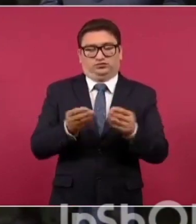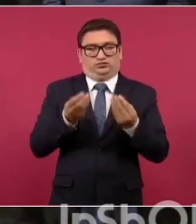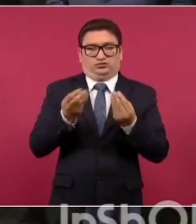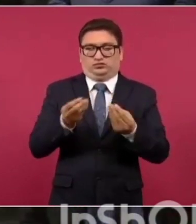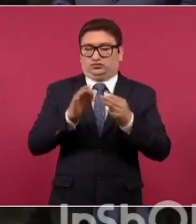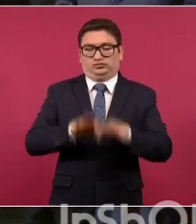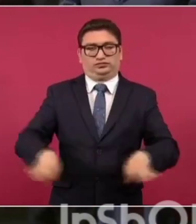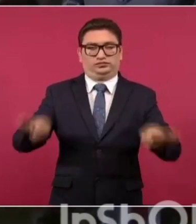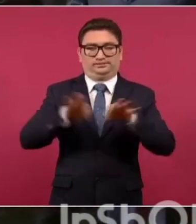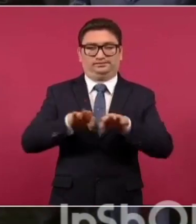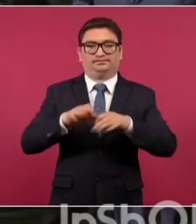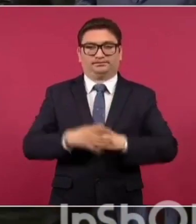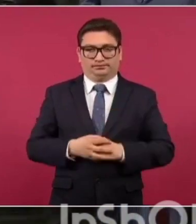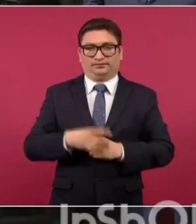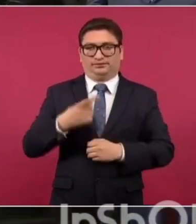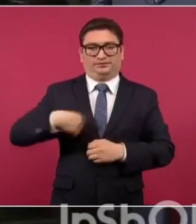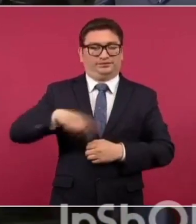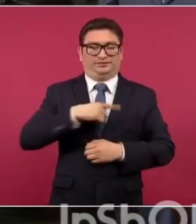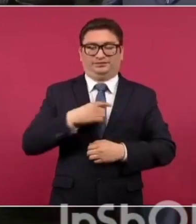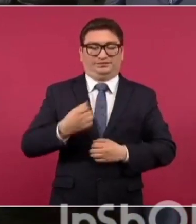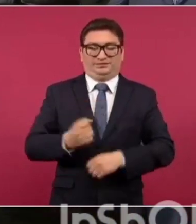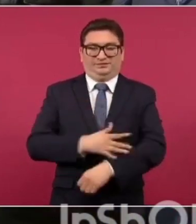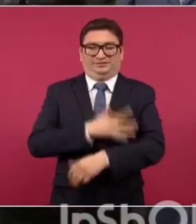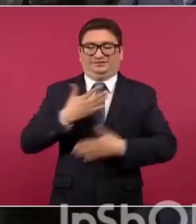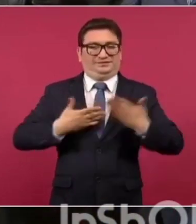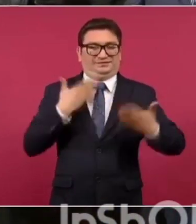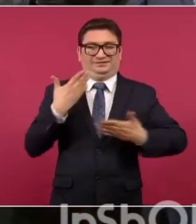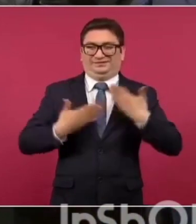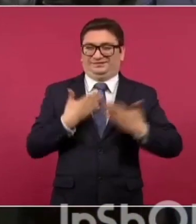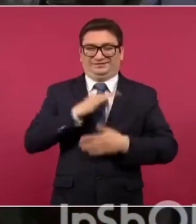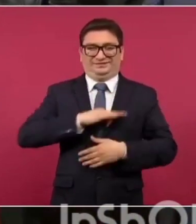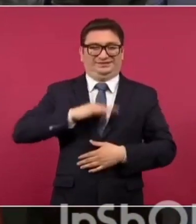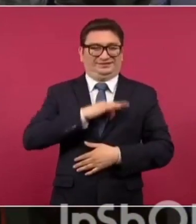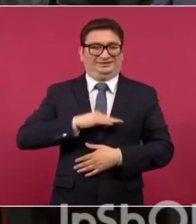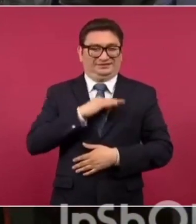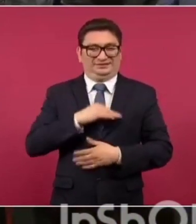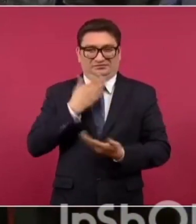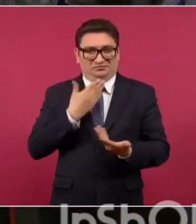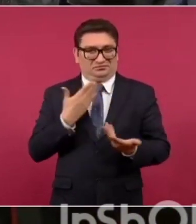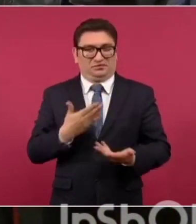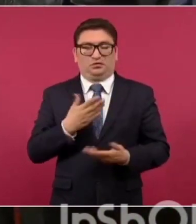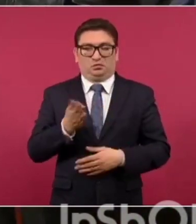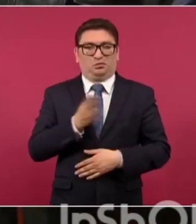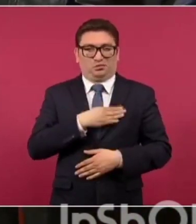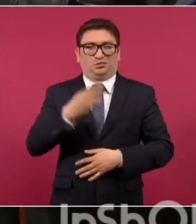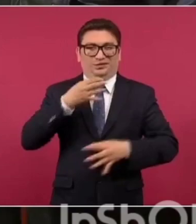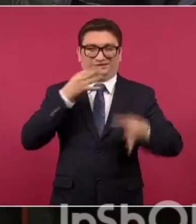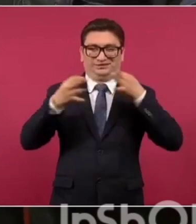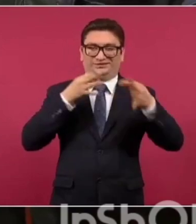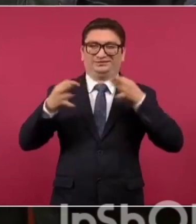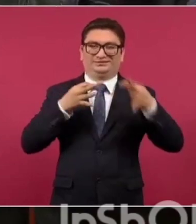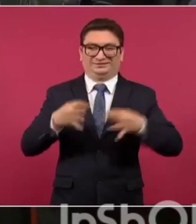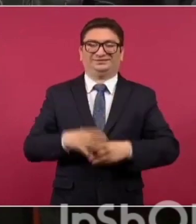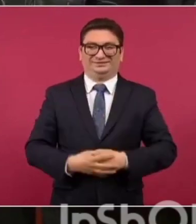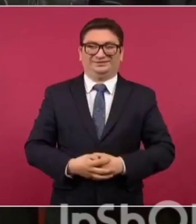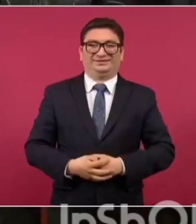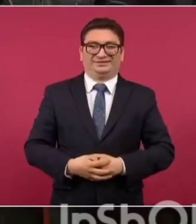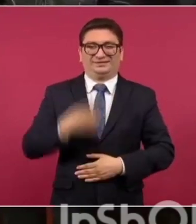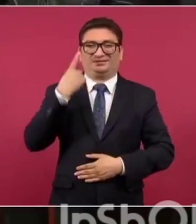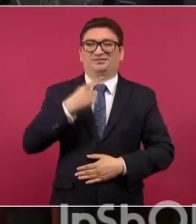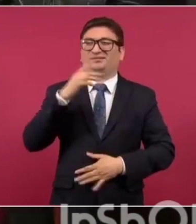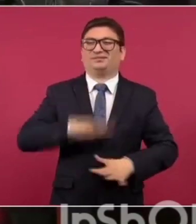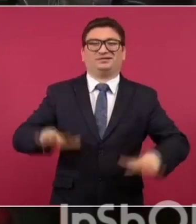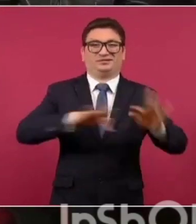importante, y lo celebramos, y pues es una muy buena noticia para